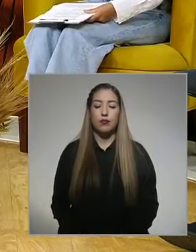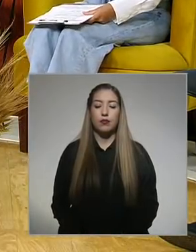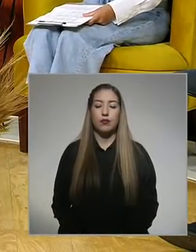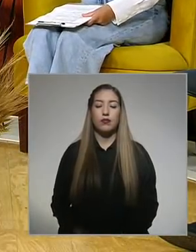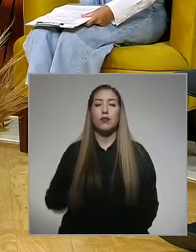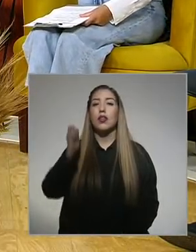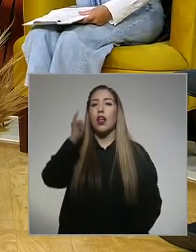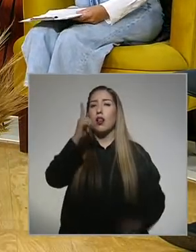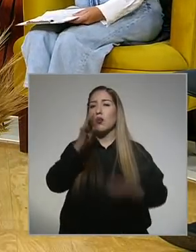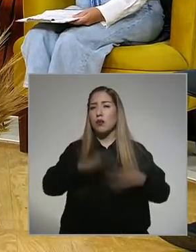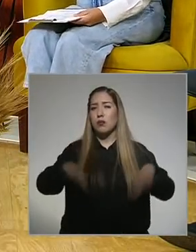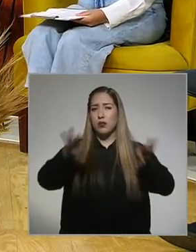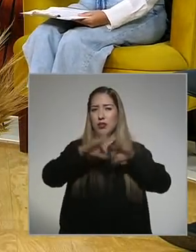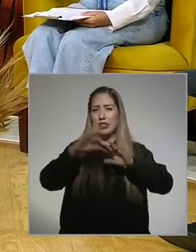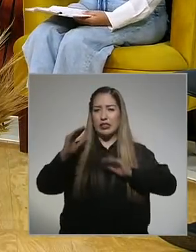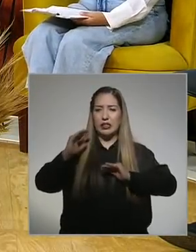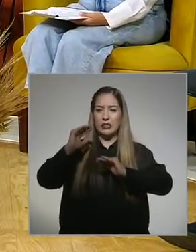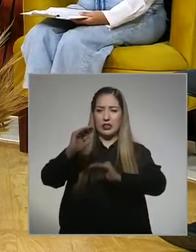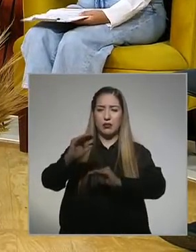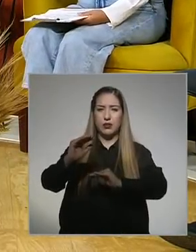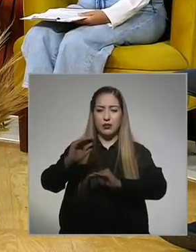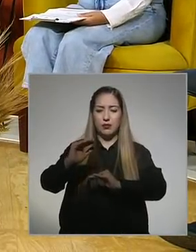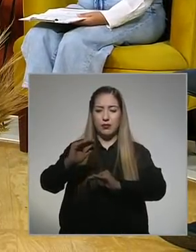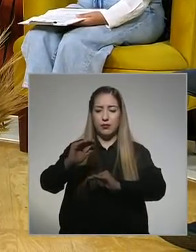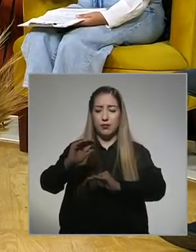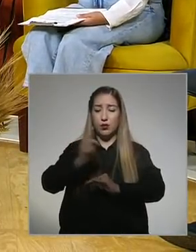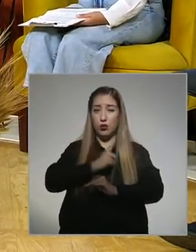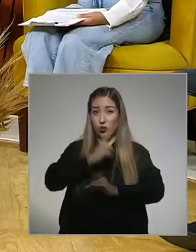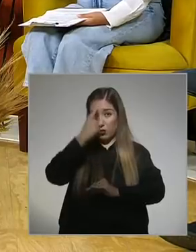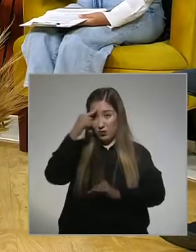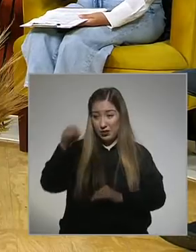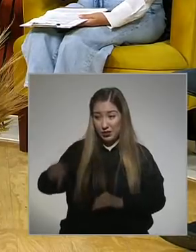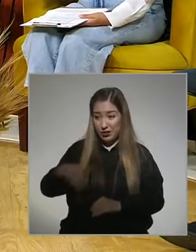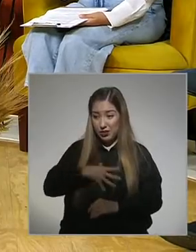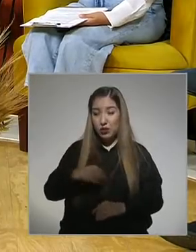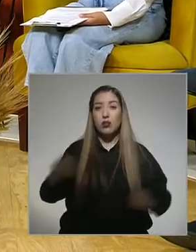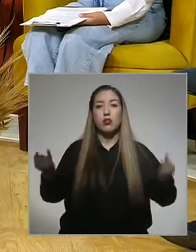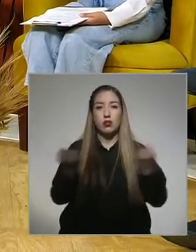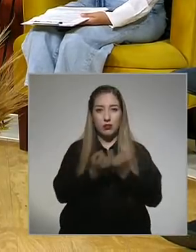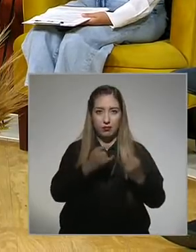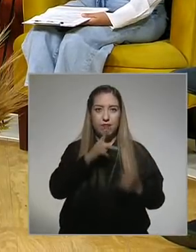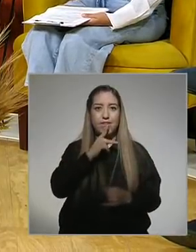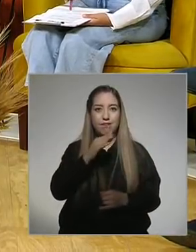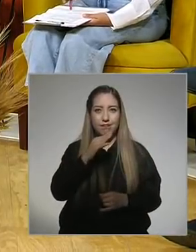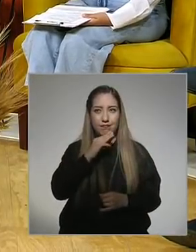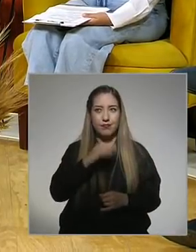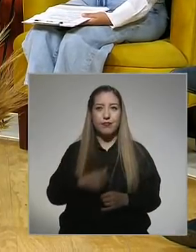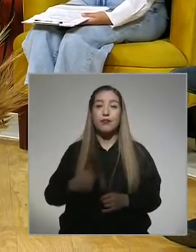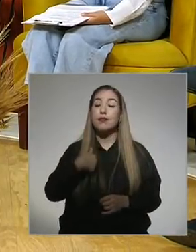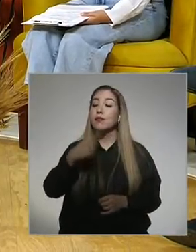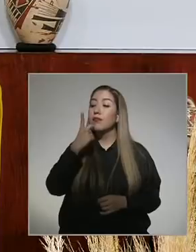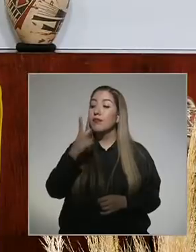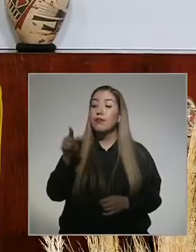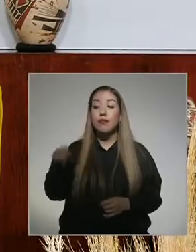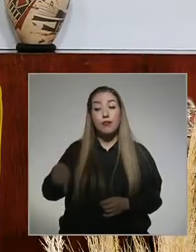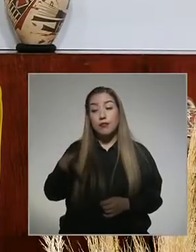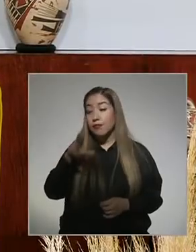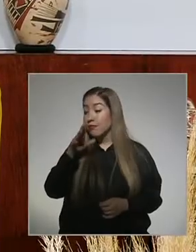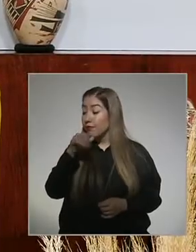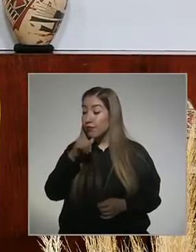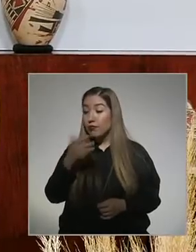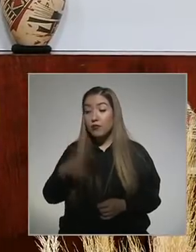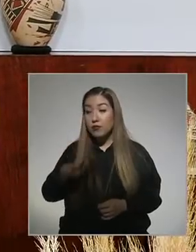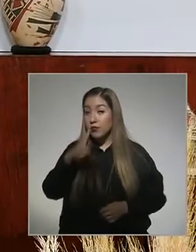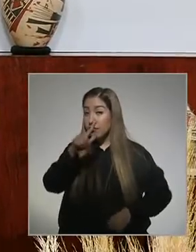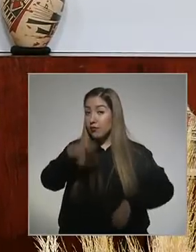importante al hablar de límites es que el límite no solamente va a ser para tu hijo y tu hija, también va a ser para ti. Porque si tú entonces le dices, no vas a poder estar 10 horas en el celular,